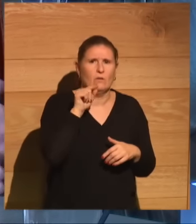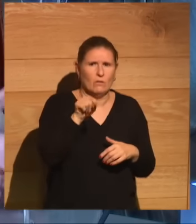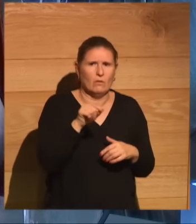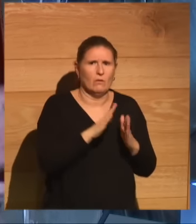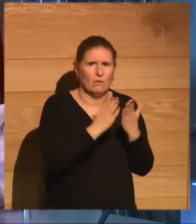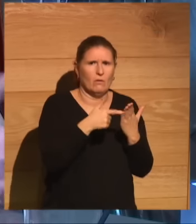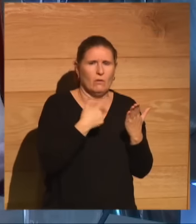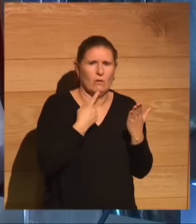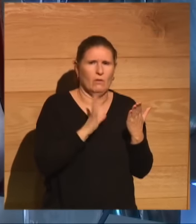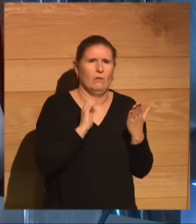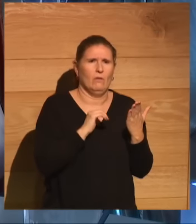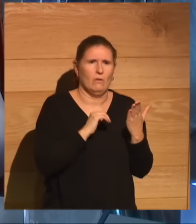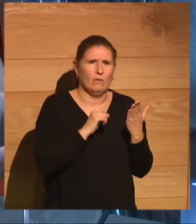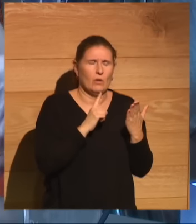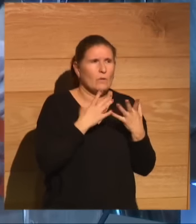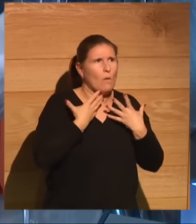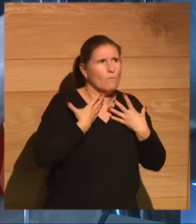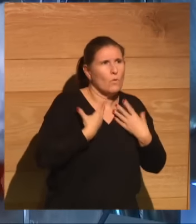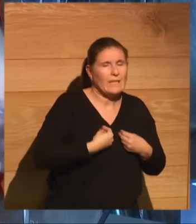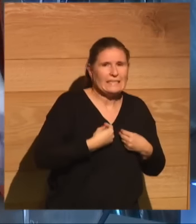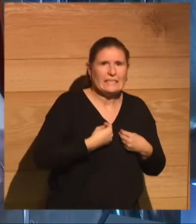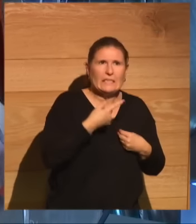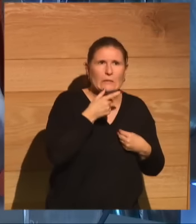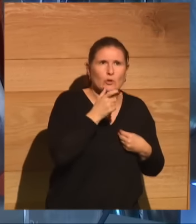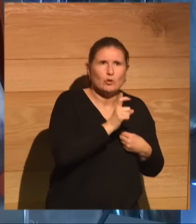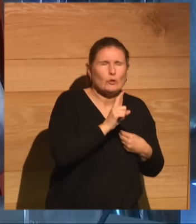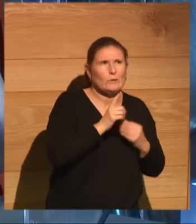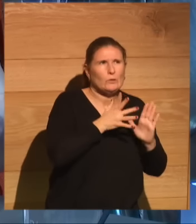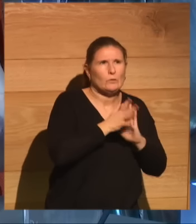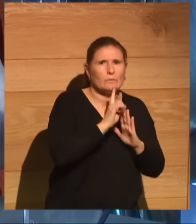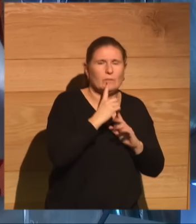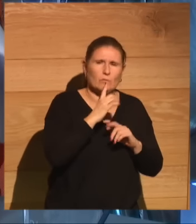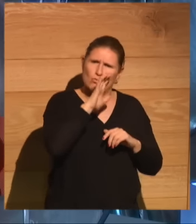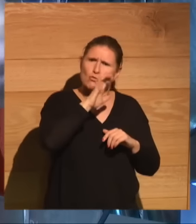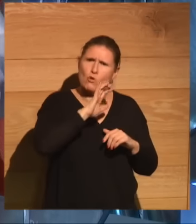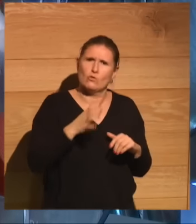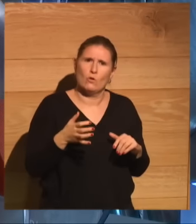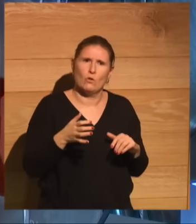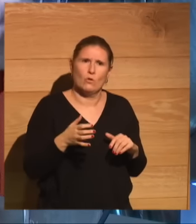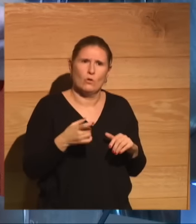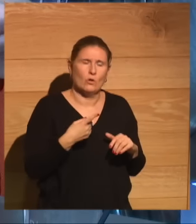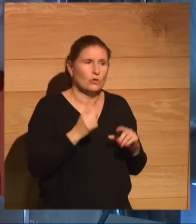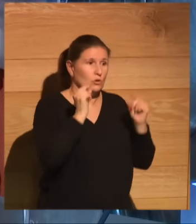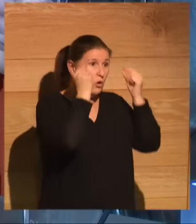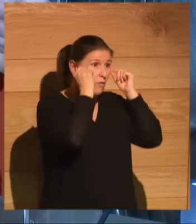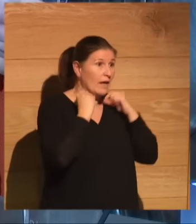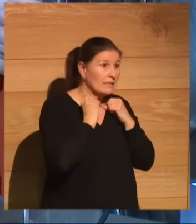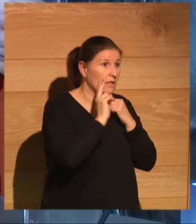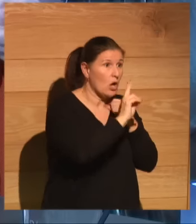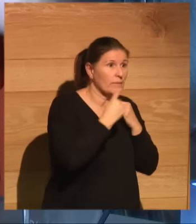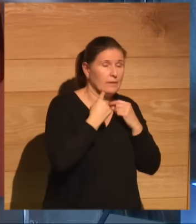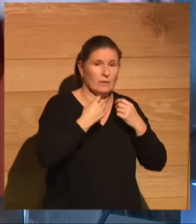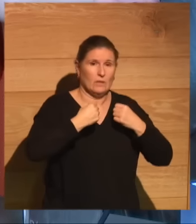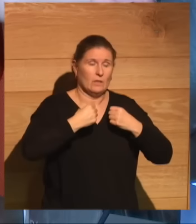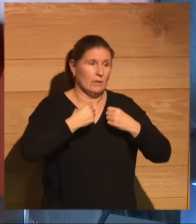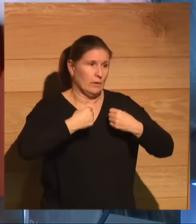lo hasta cierto punto, no, es que frustrante tampoco sería la palabra, pero lo curiosísimo, ¿no? Es que dice, yo, claro, yo vi Frankenstein y vi King Kong y vi Godzilla